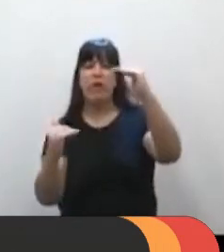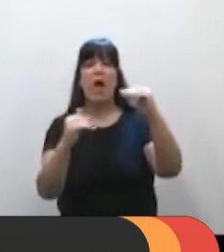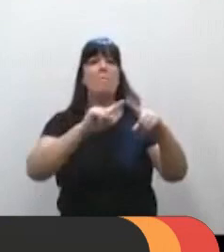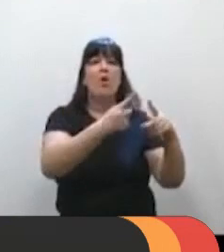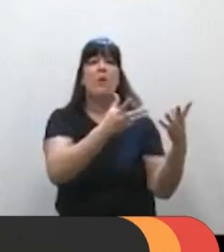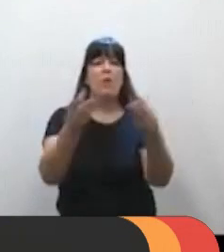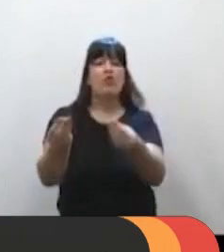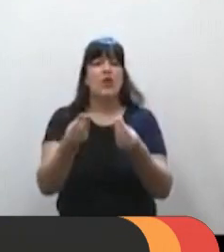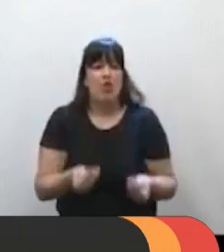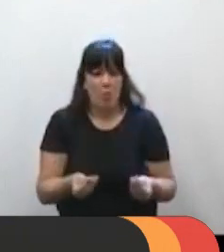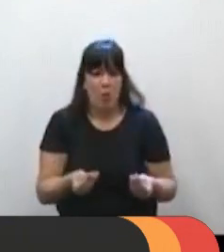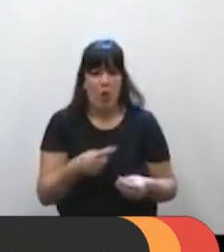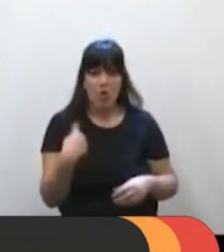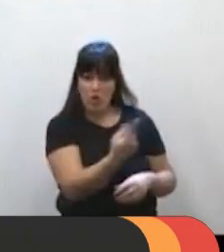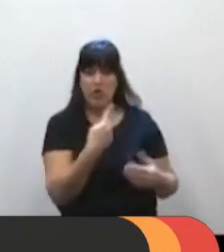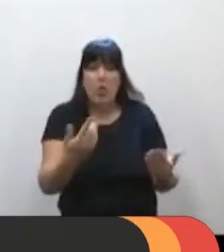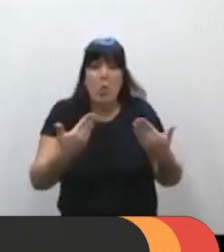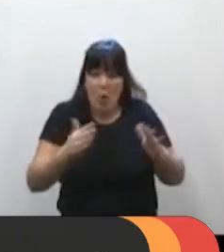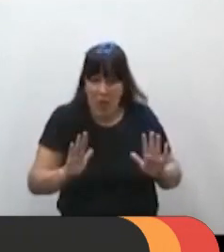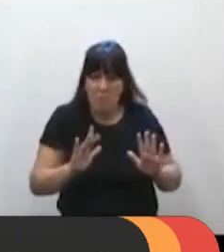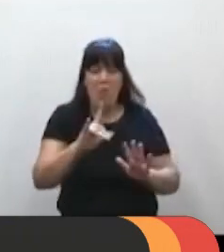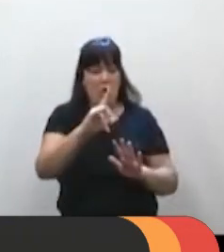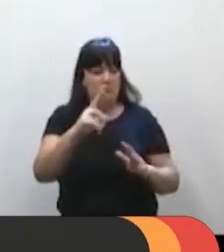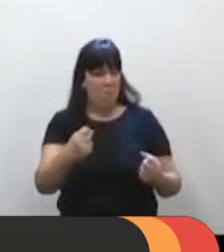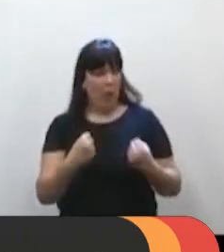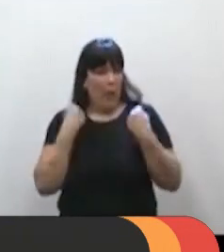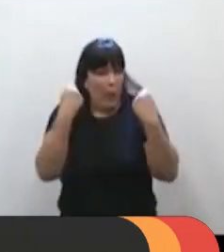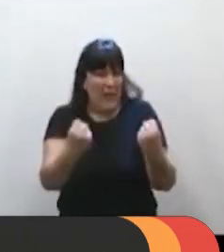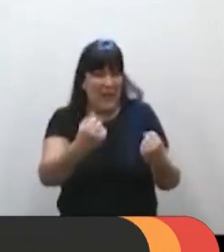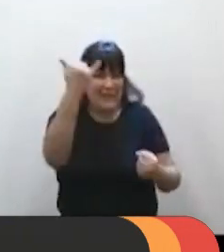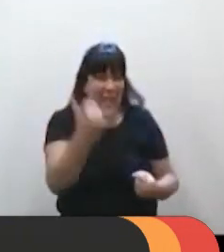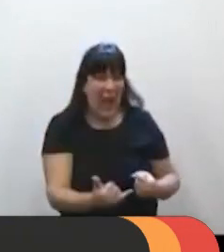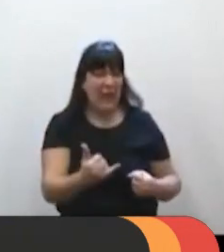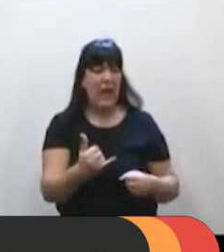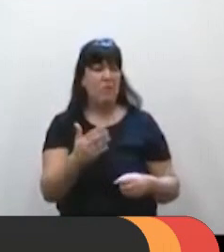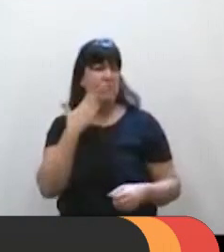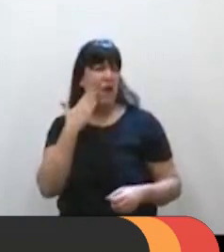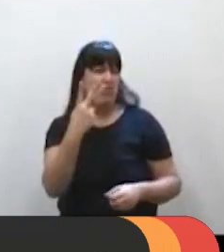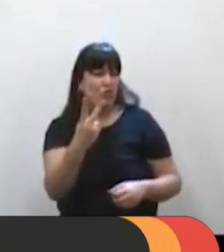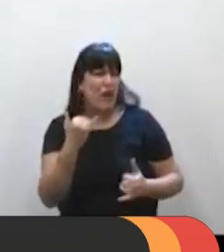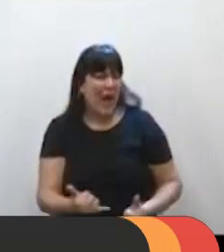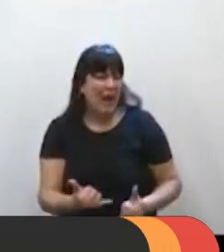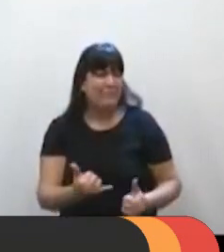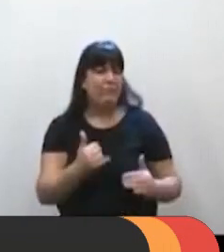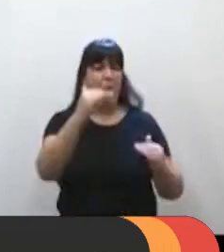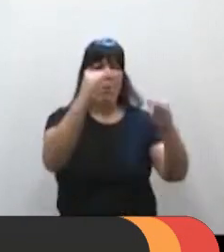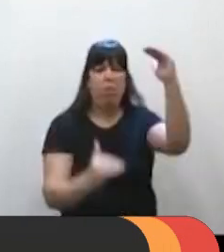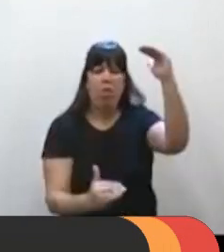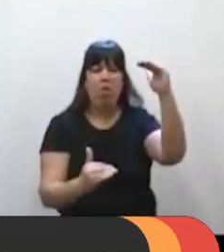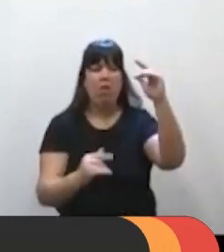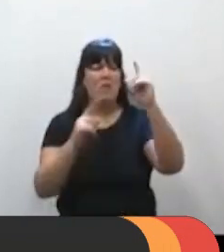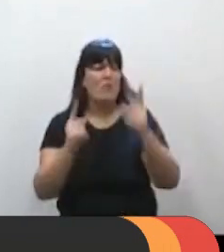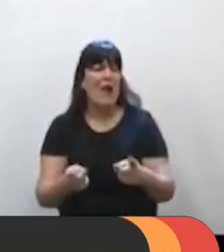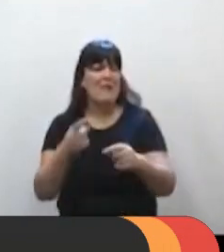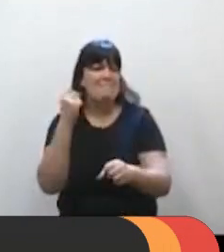¿Tenemos la capacidad, la valentía de convivir con la doble moral? Bueno,